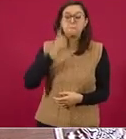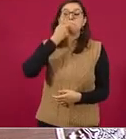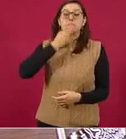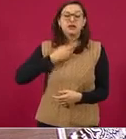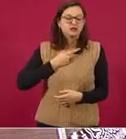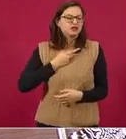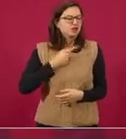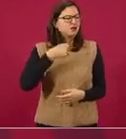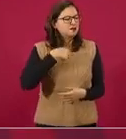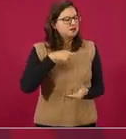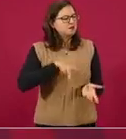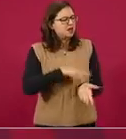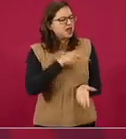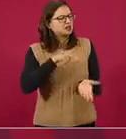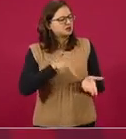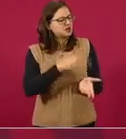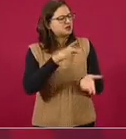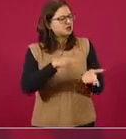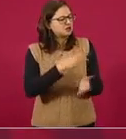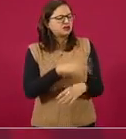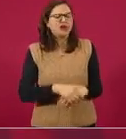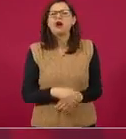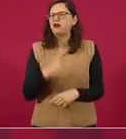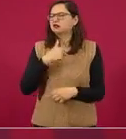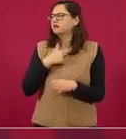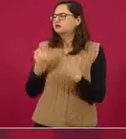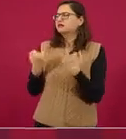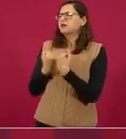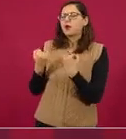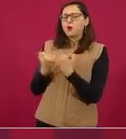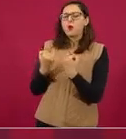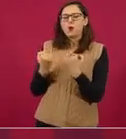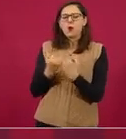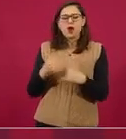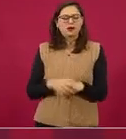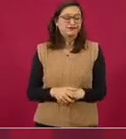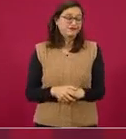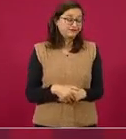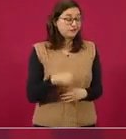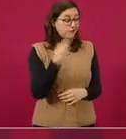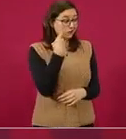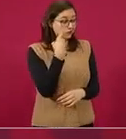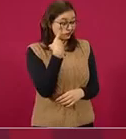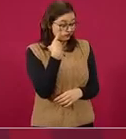frecuencia. Le digo, a mí también. Y dice, una vez